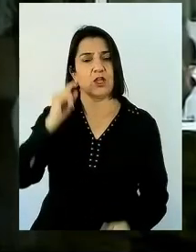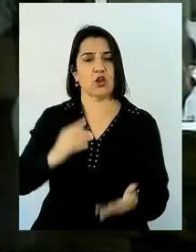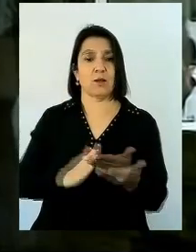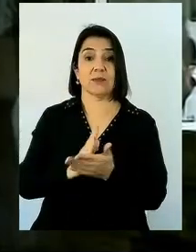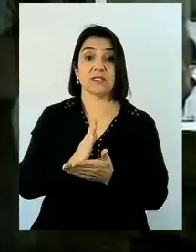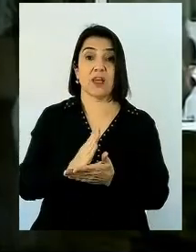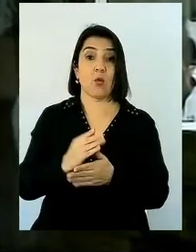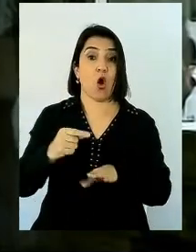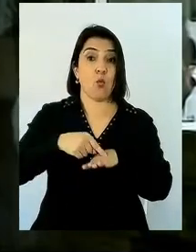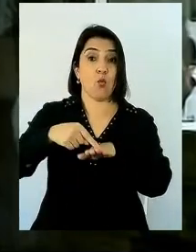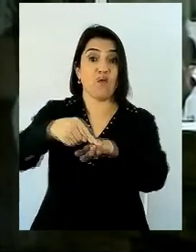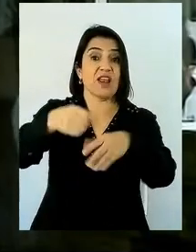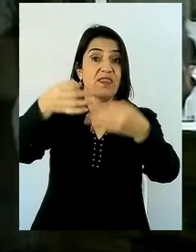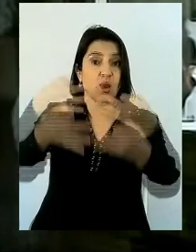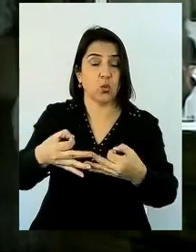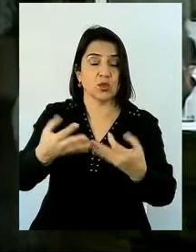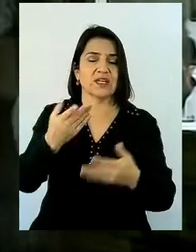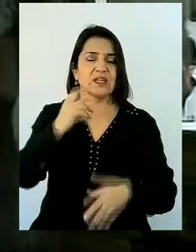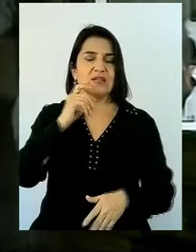tenemos